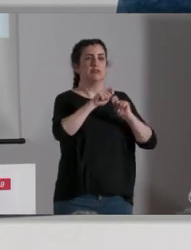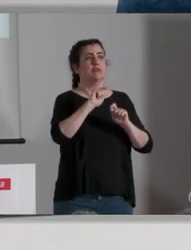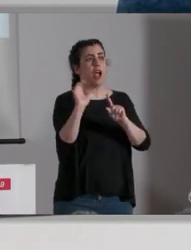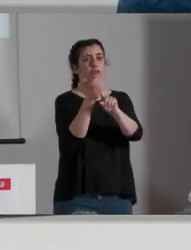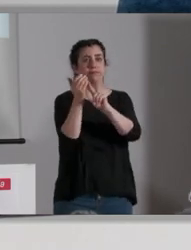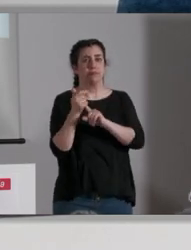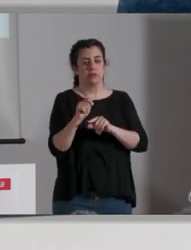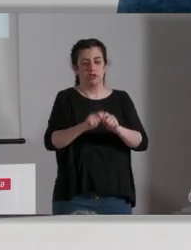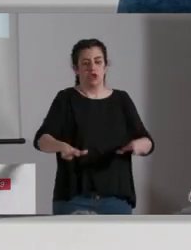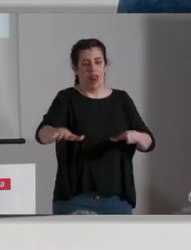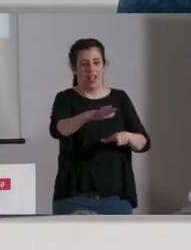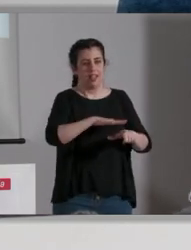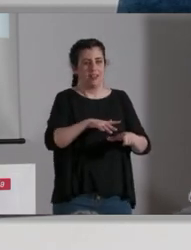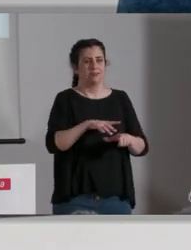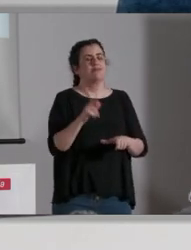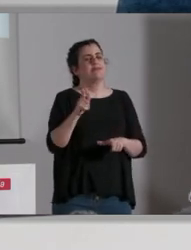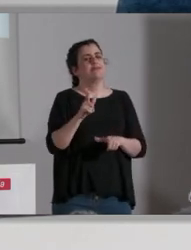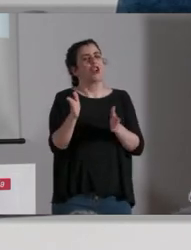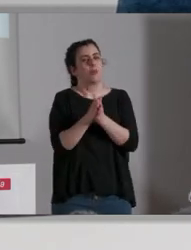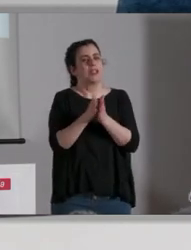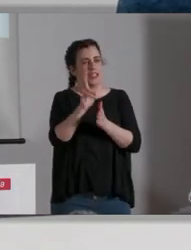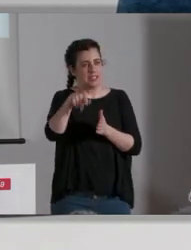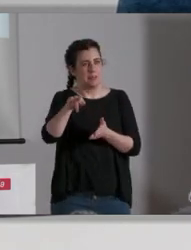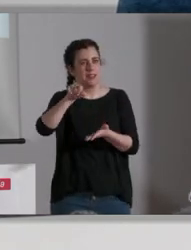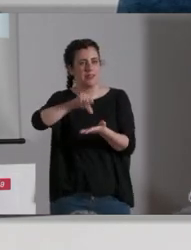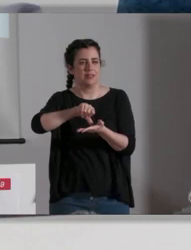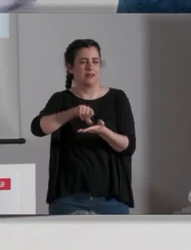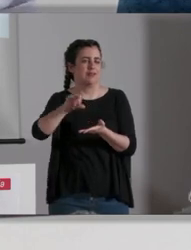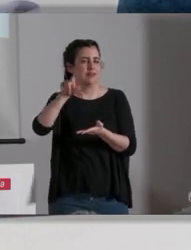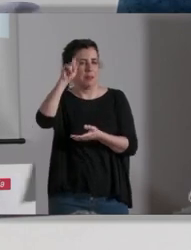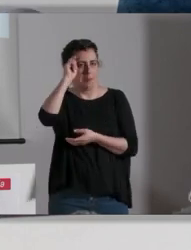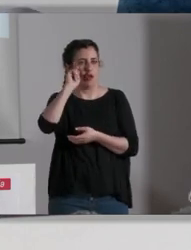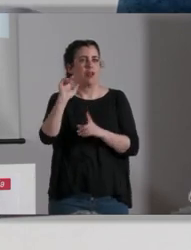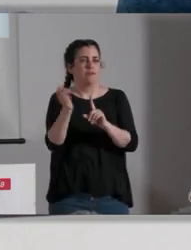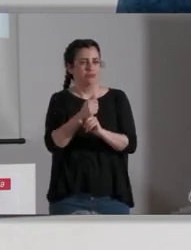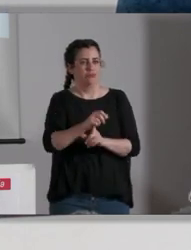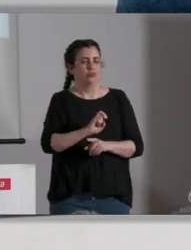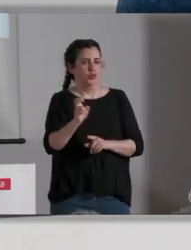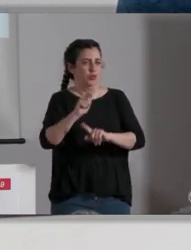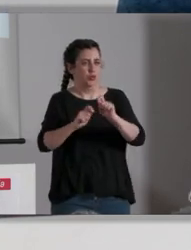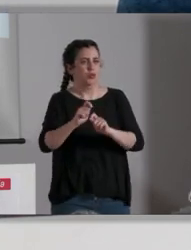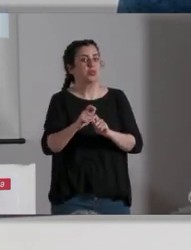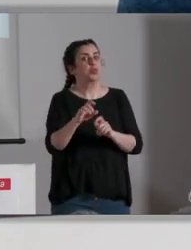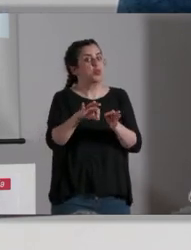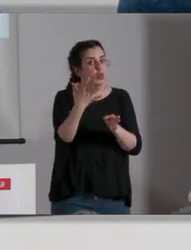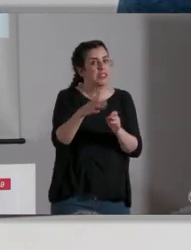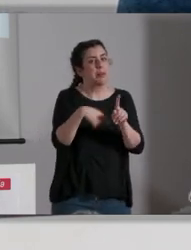compañeras de Chequide lo han conseguido también en Pamplona. Con suerte y apoyo por parte de la